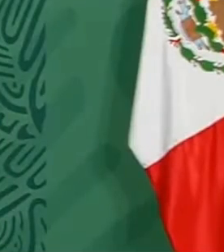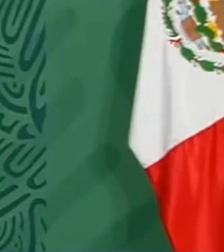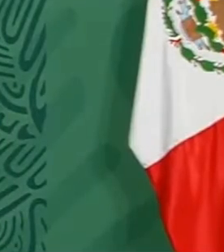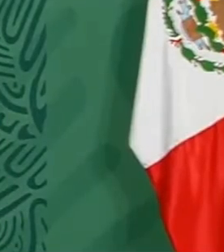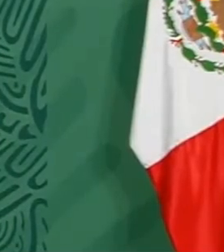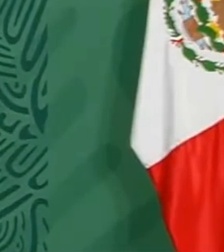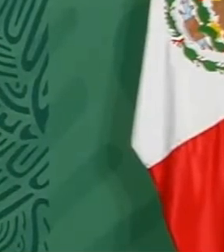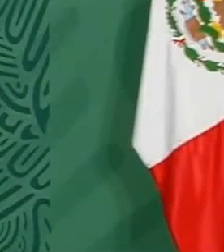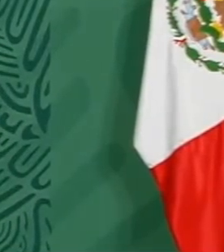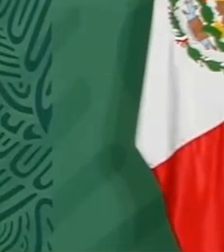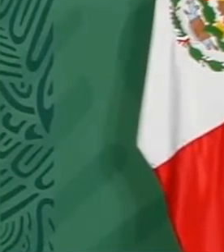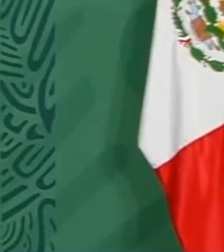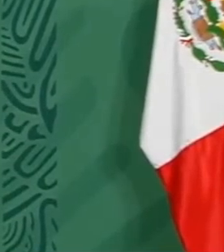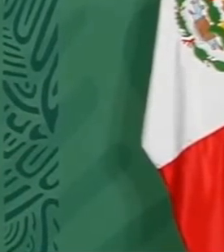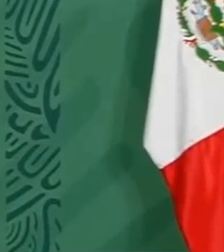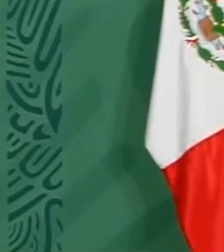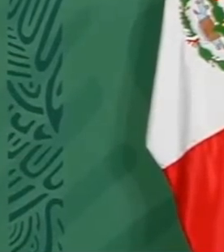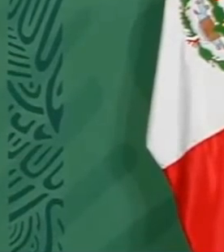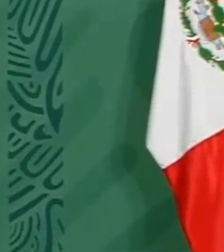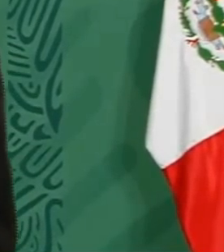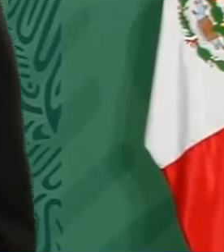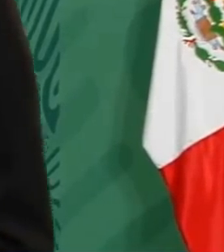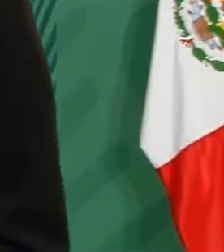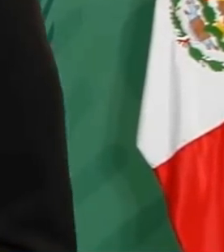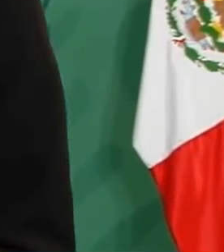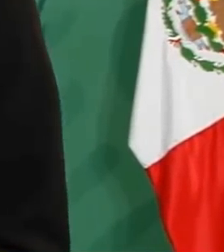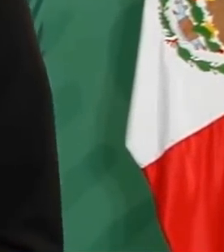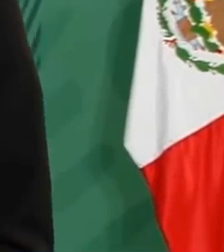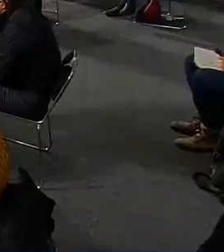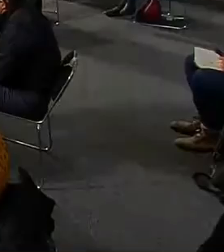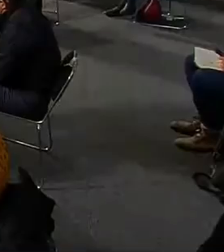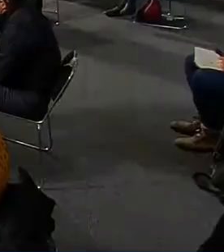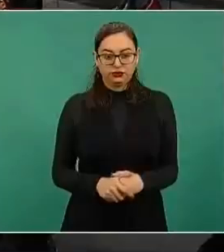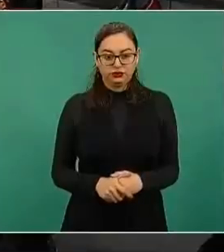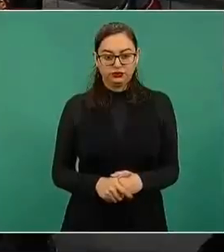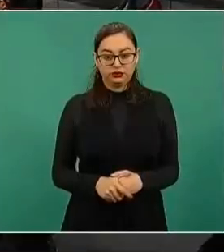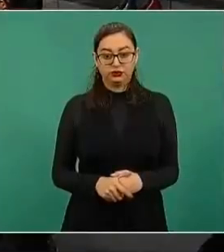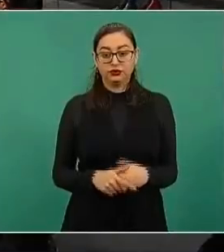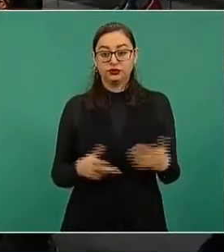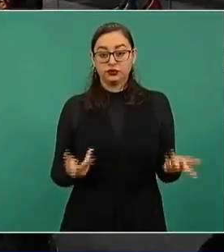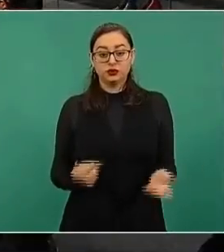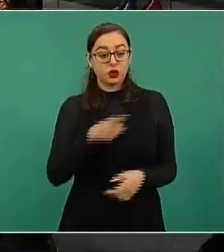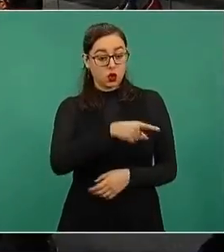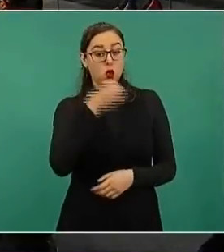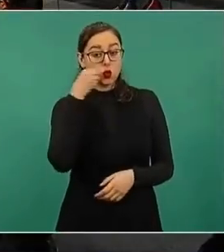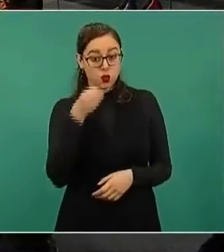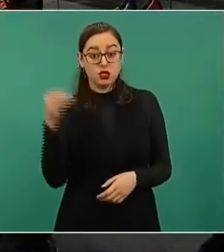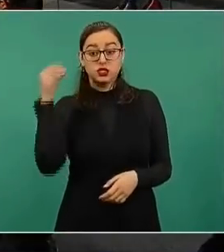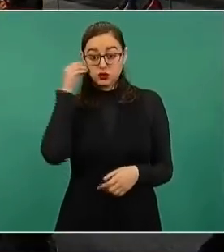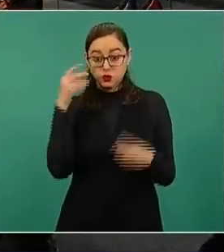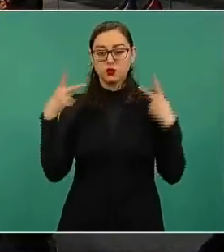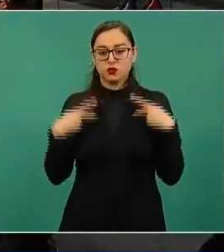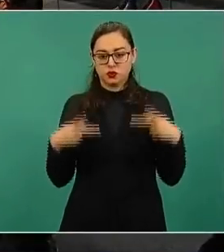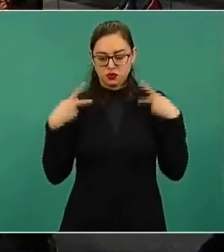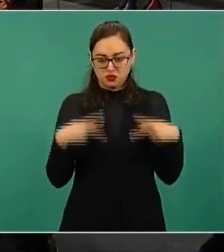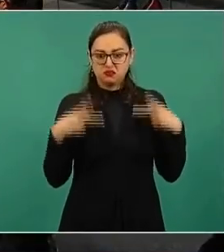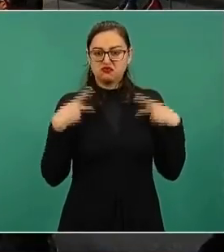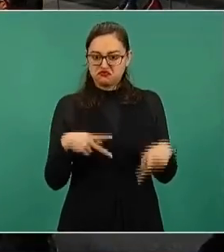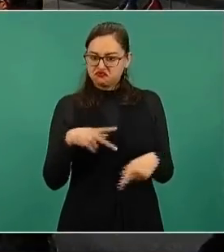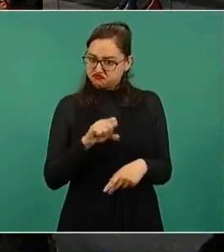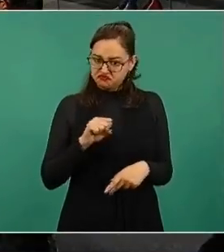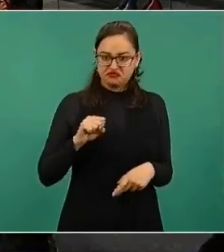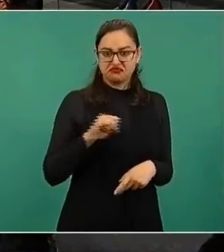y la gente apoyó al arzobispo y tomaron el palacio y lo quemaron.